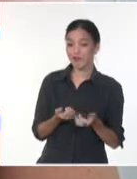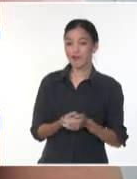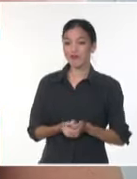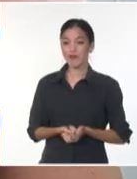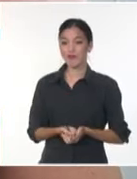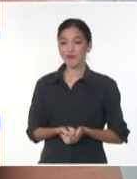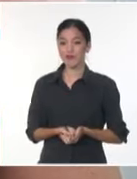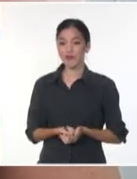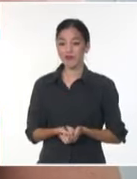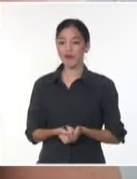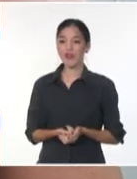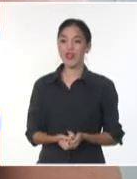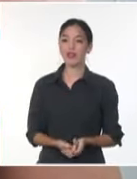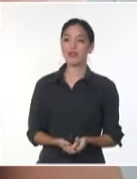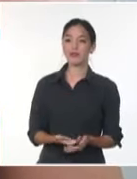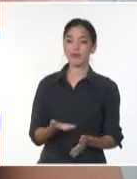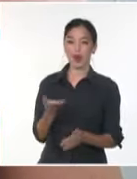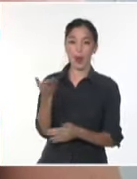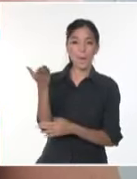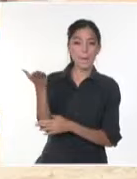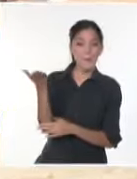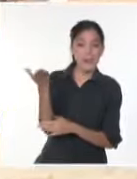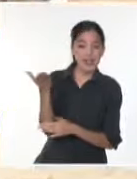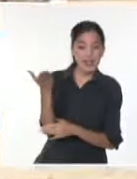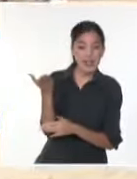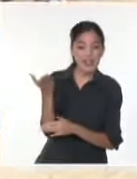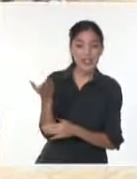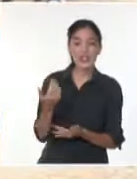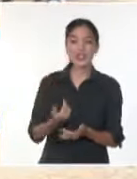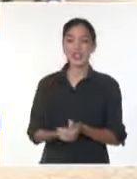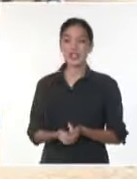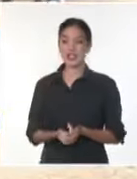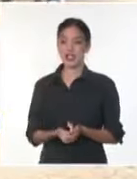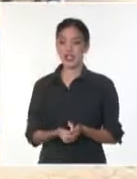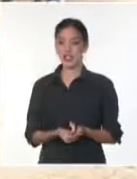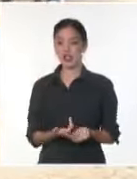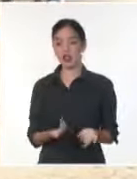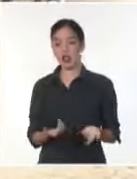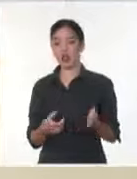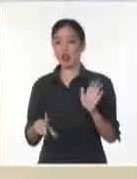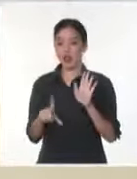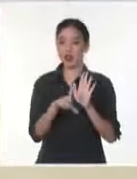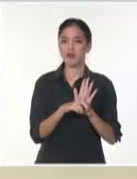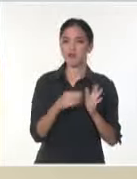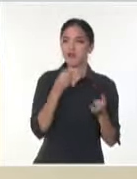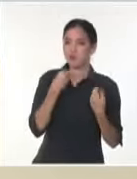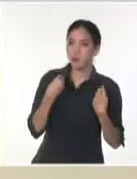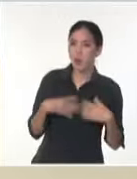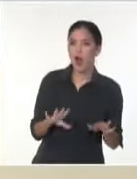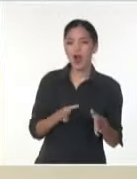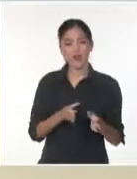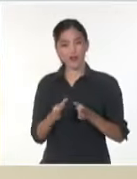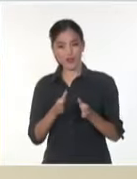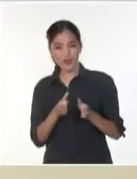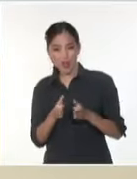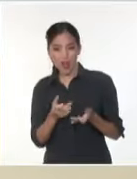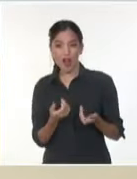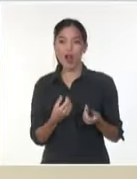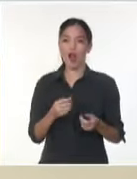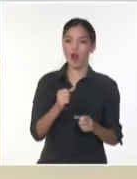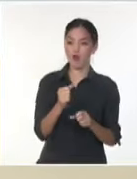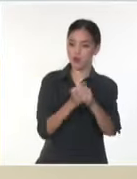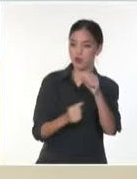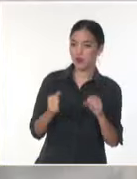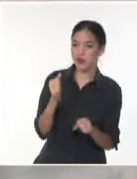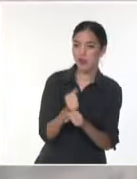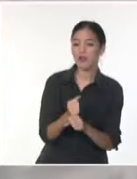de permisología aquí a nuestra oficina este laboratorio único de su tipo en Cuba estudia y realiza diversos